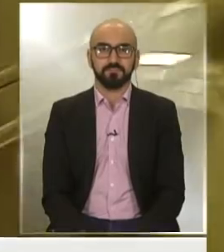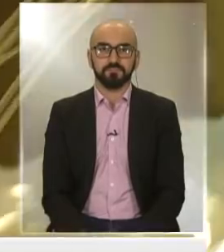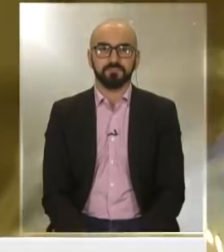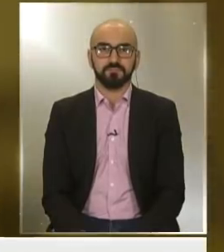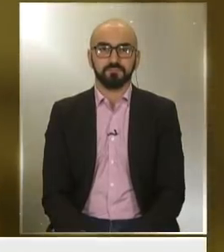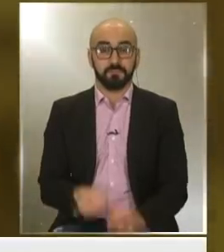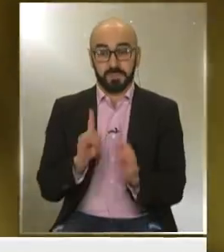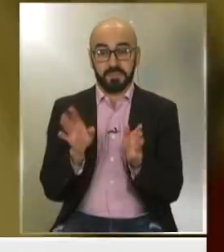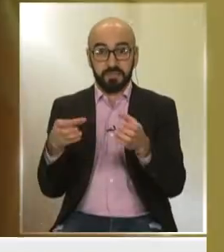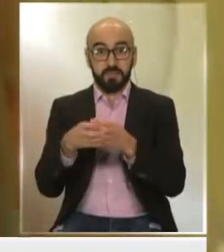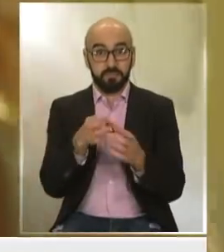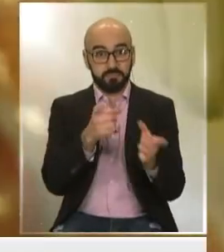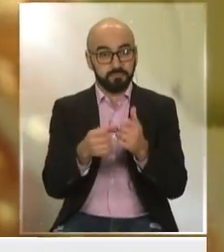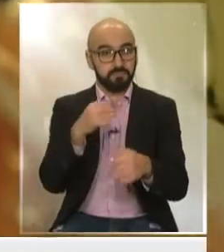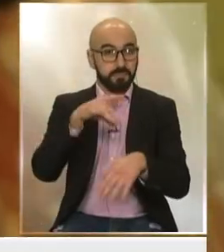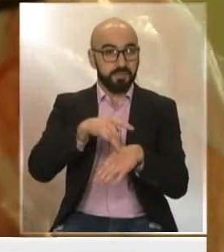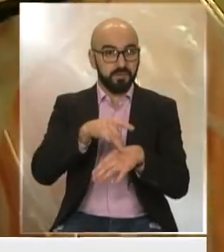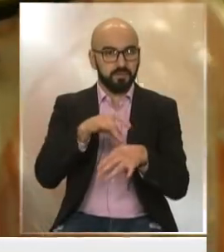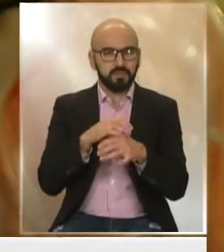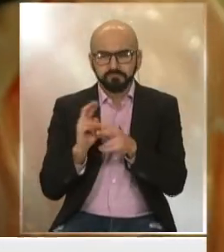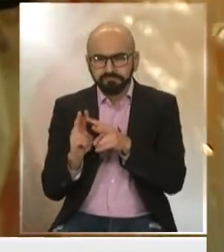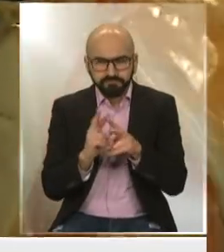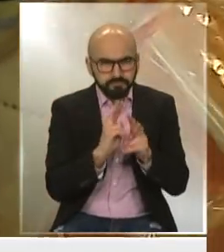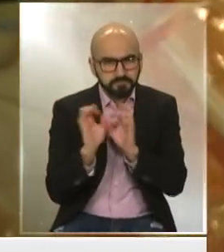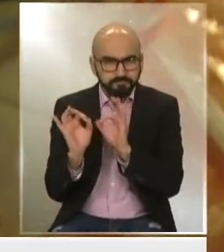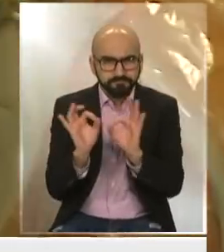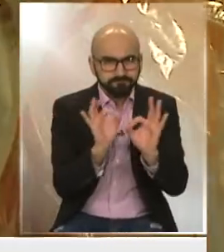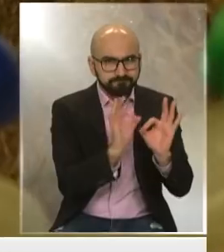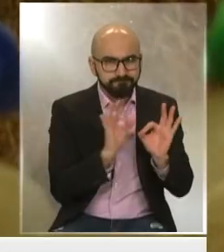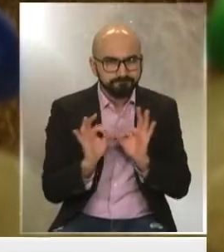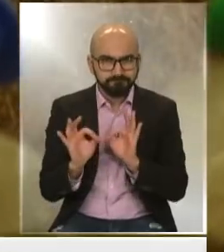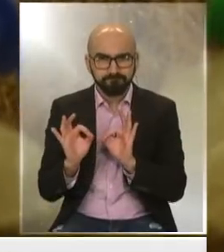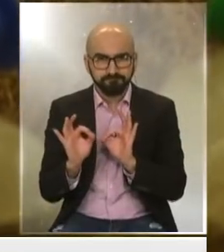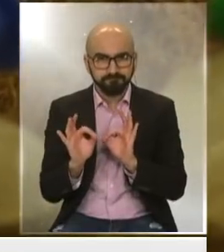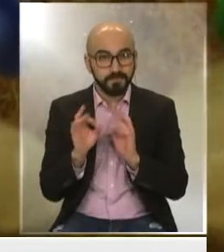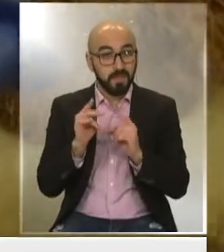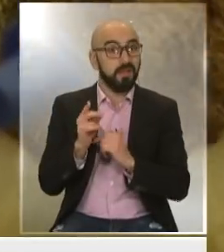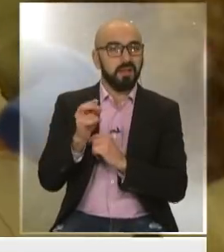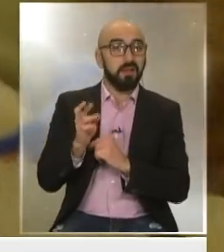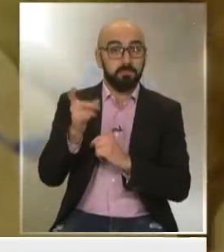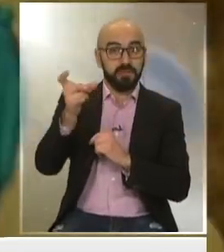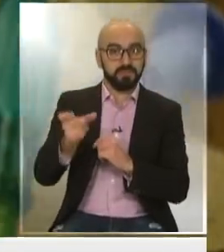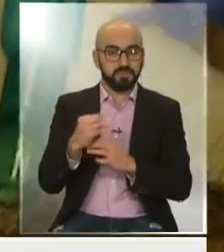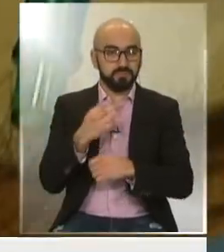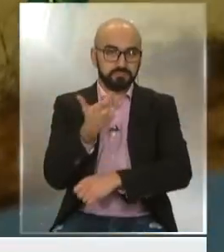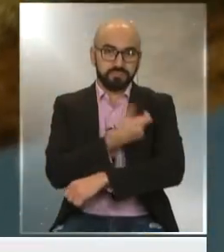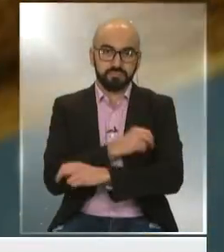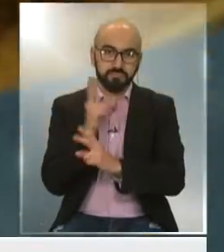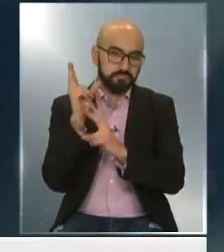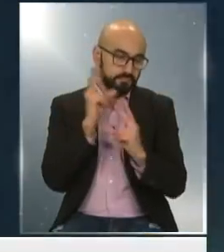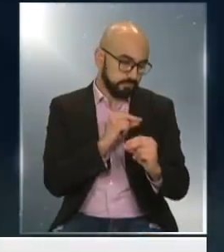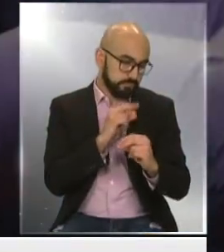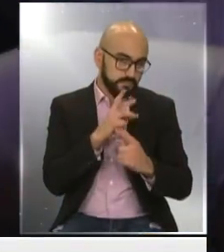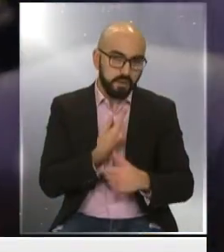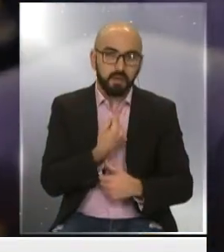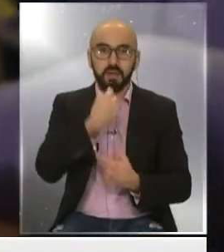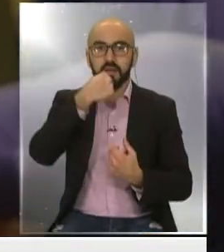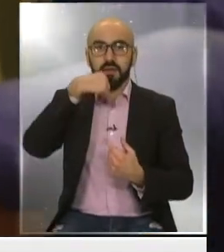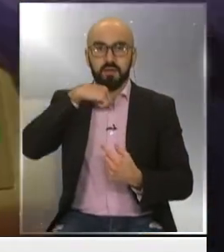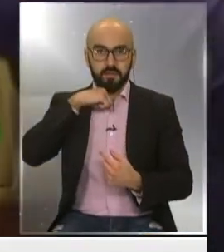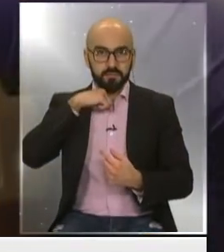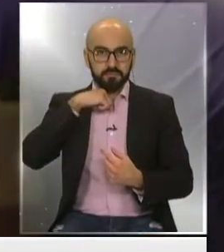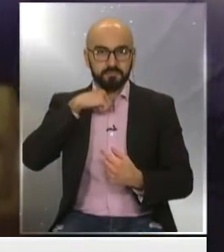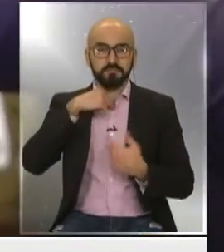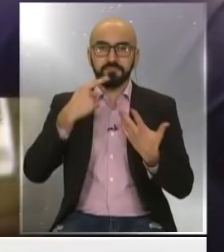El equipo médico prepara cada detalle con precisión. El paciente está sedado, intubado, su